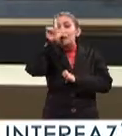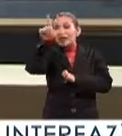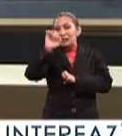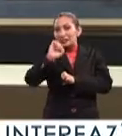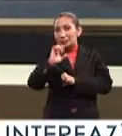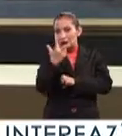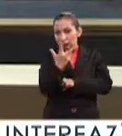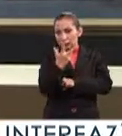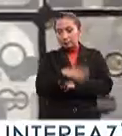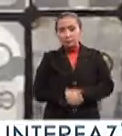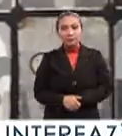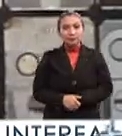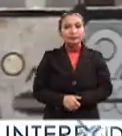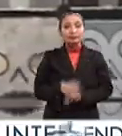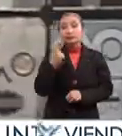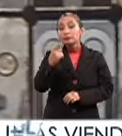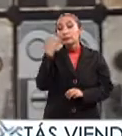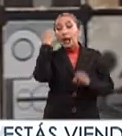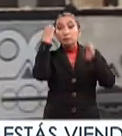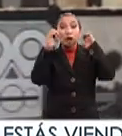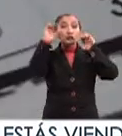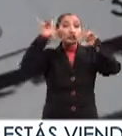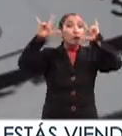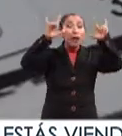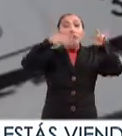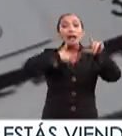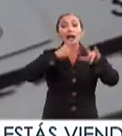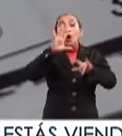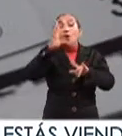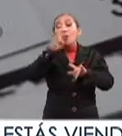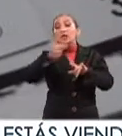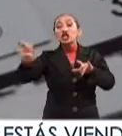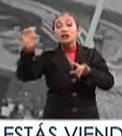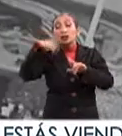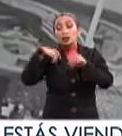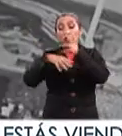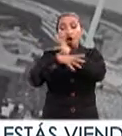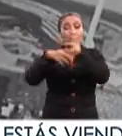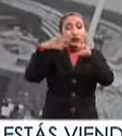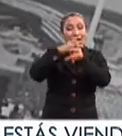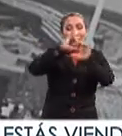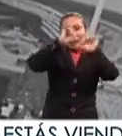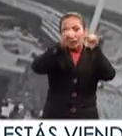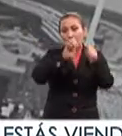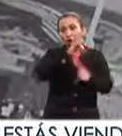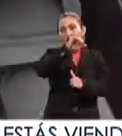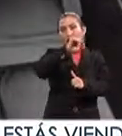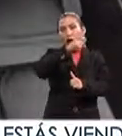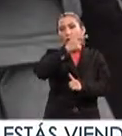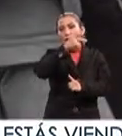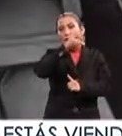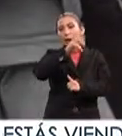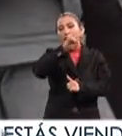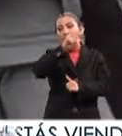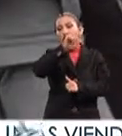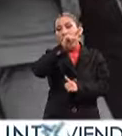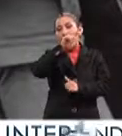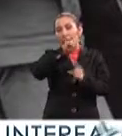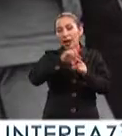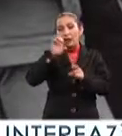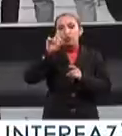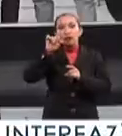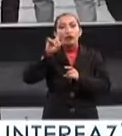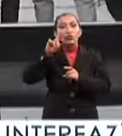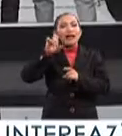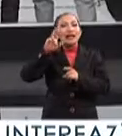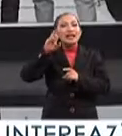del 68. Muestra que cuenta con más de 400 piezas de artistas como José Guadalupe Posada, Eduardo